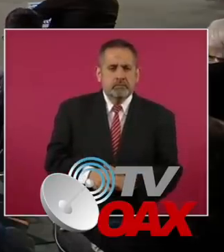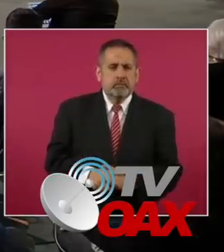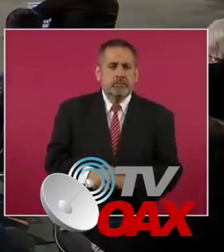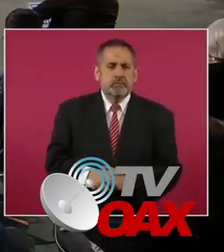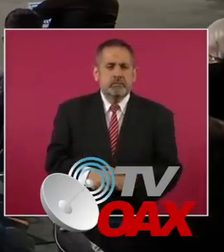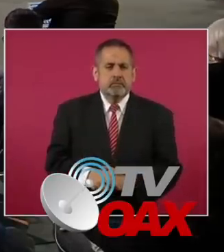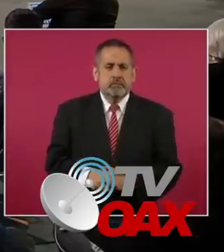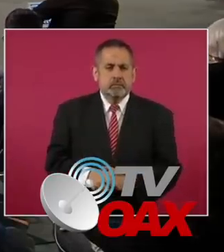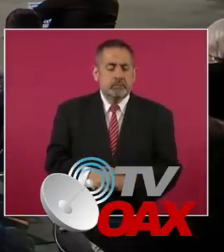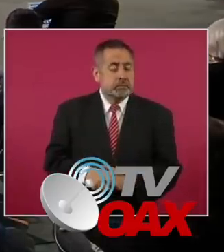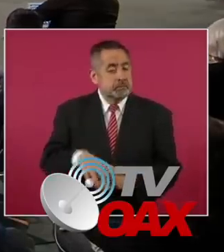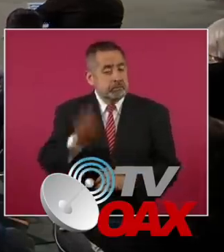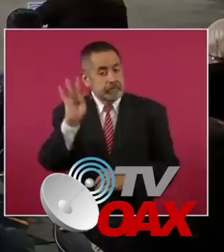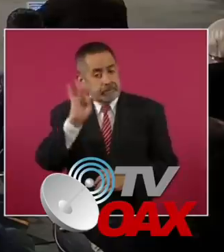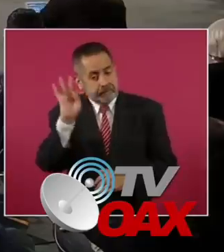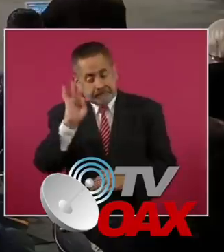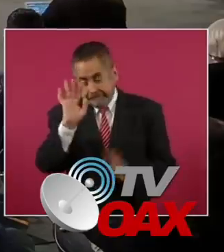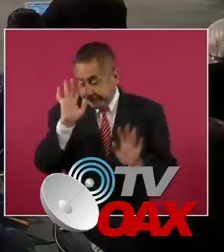Es muy probable